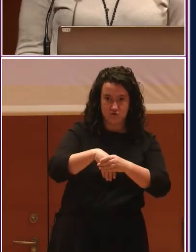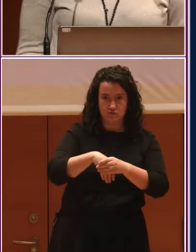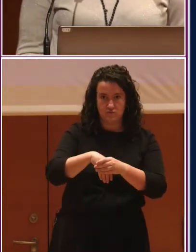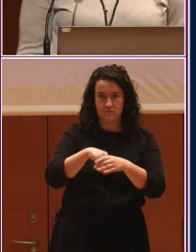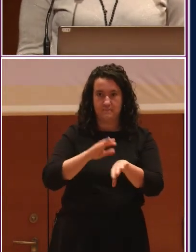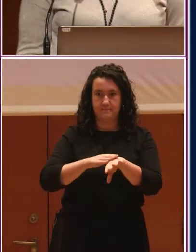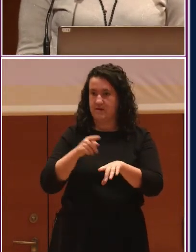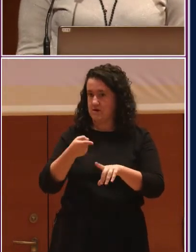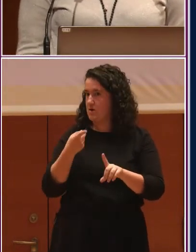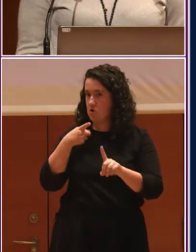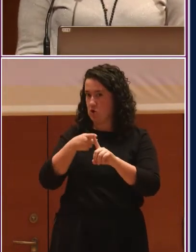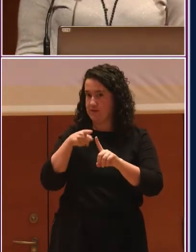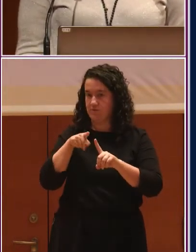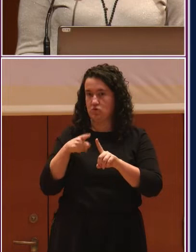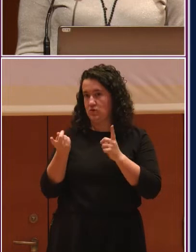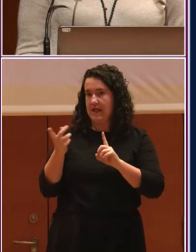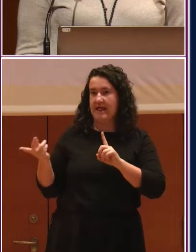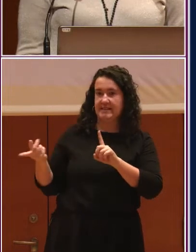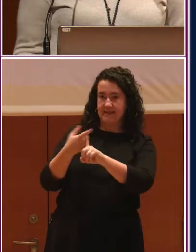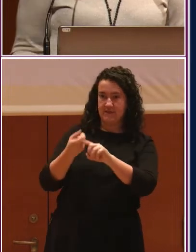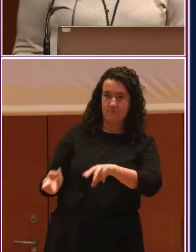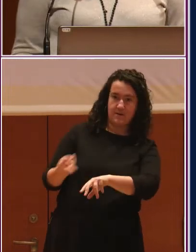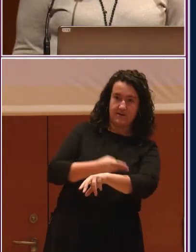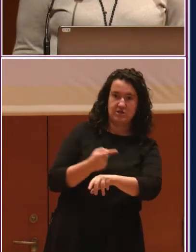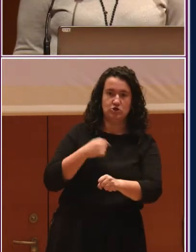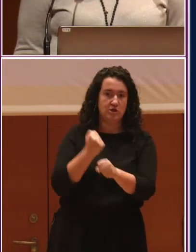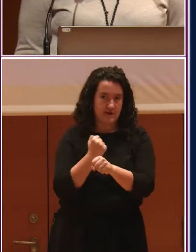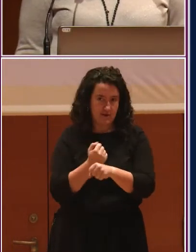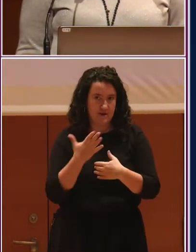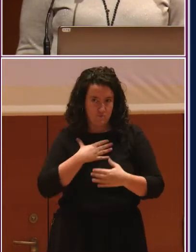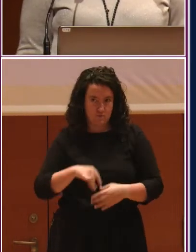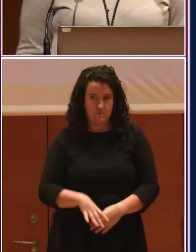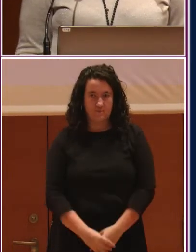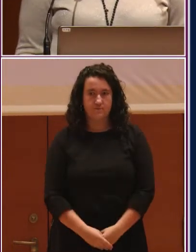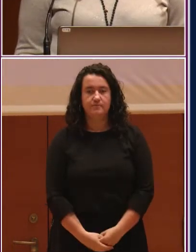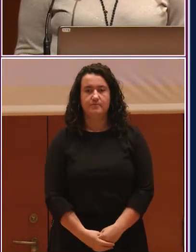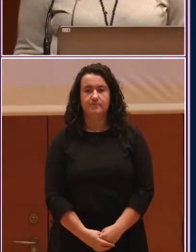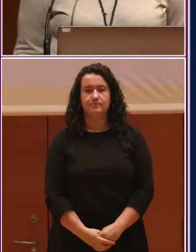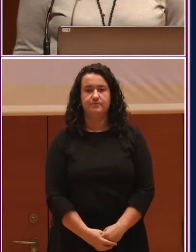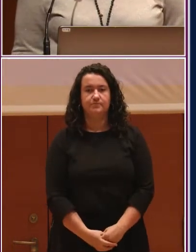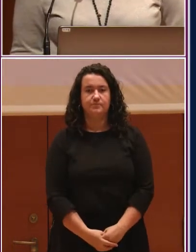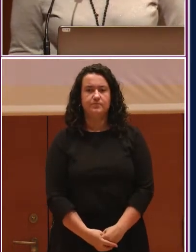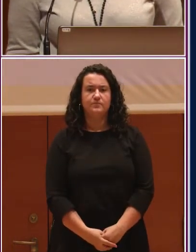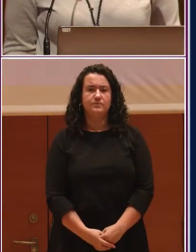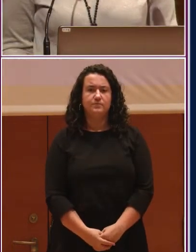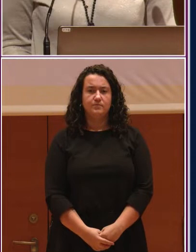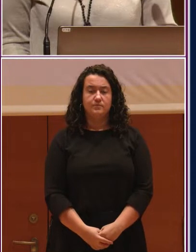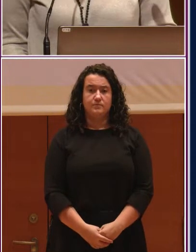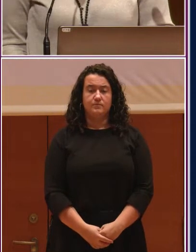mujeres mayores de 65 años que se plasma dentro de nuestras actividades